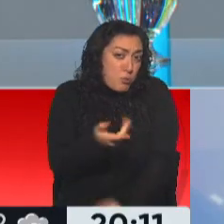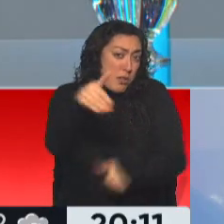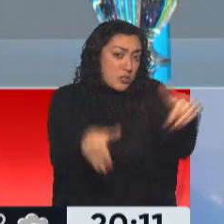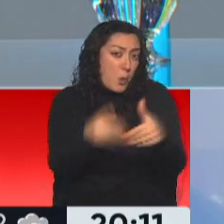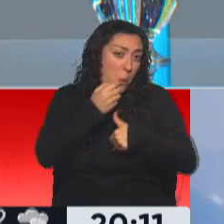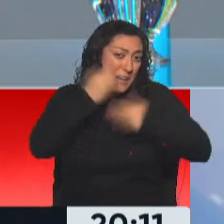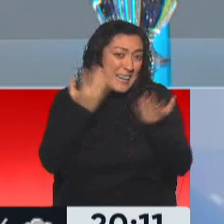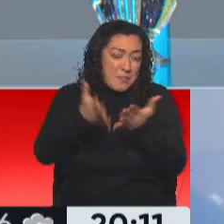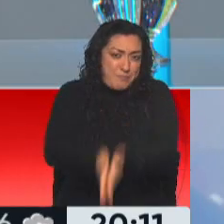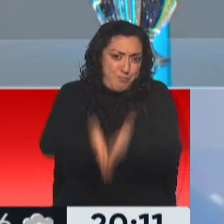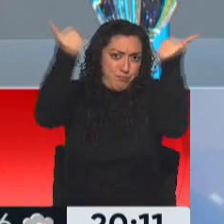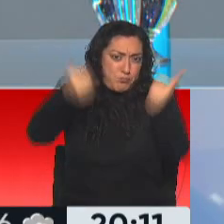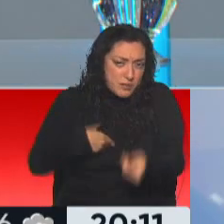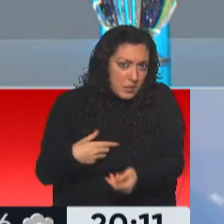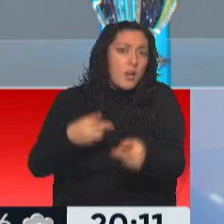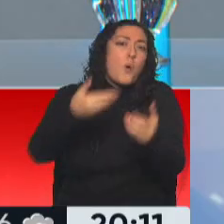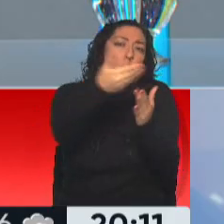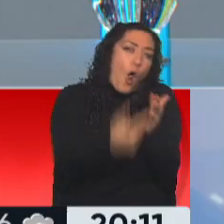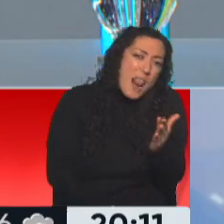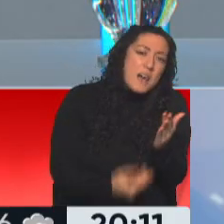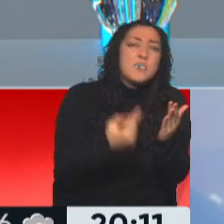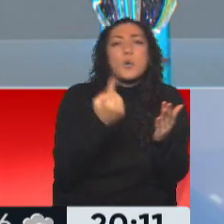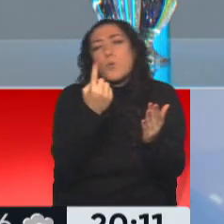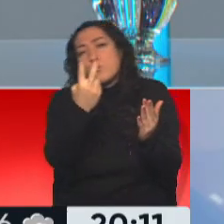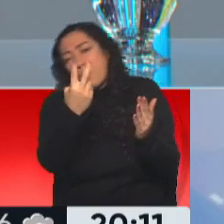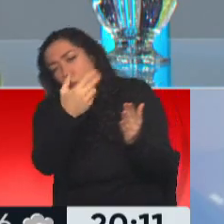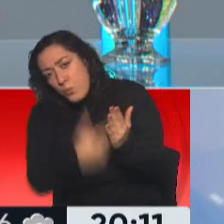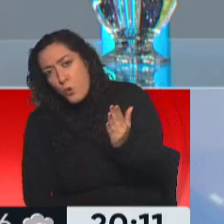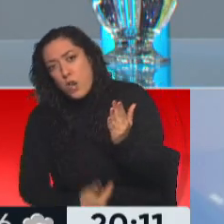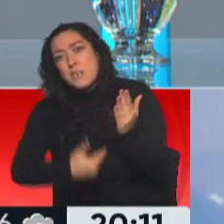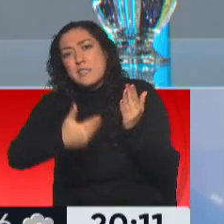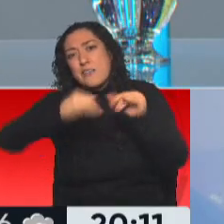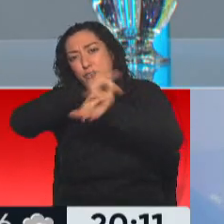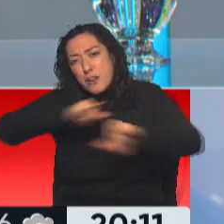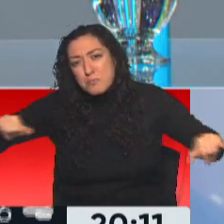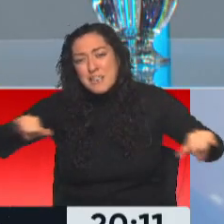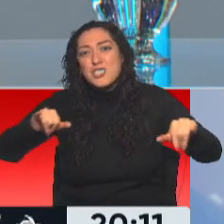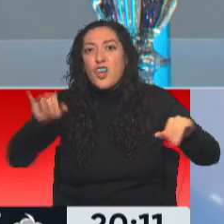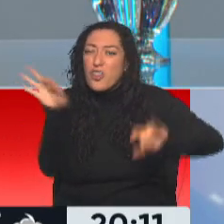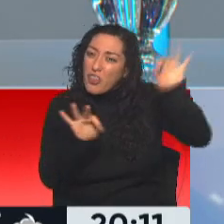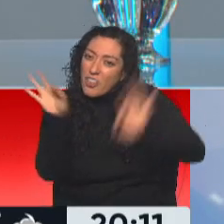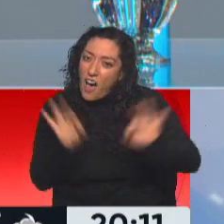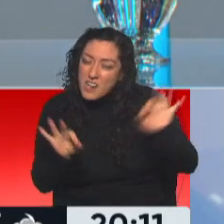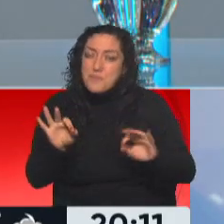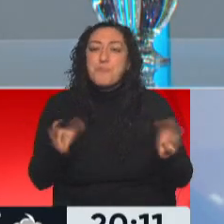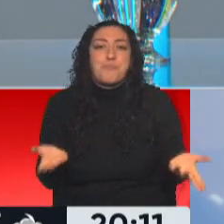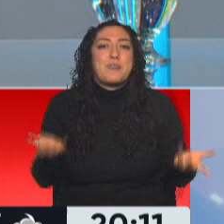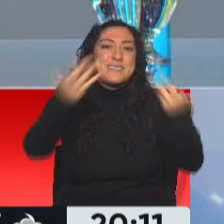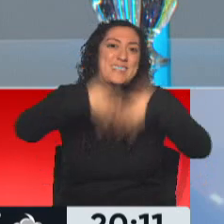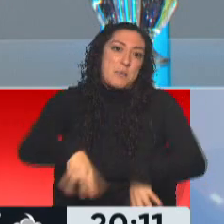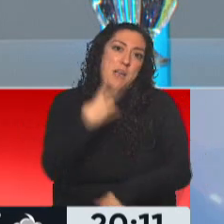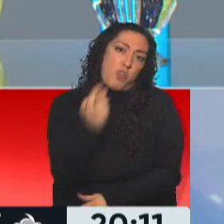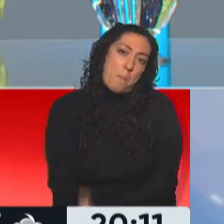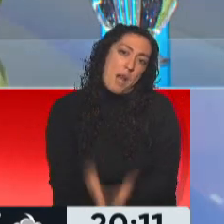elección, que se informa un primer boletín o un segundo boletín, se empiezan a conocer los datos desglosados. Más cuando es un sistema electrónico, digamos. Exacto. Mucho